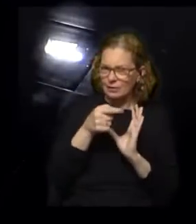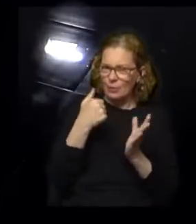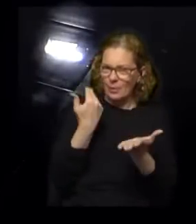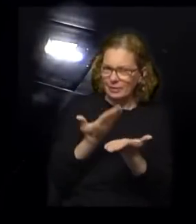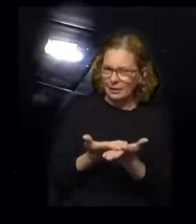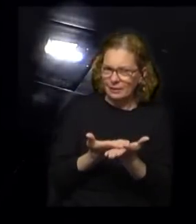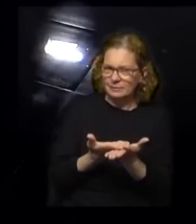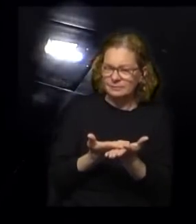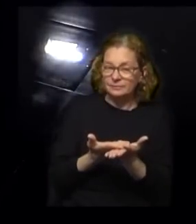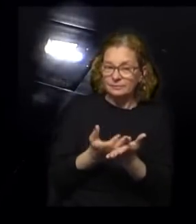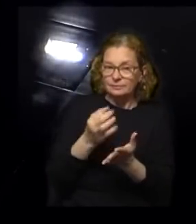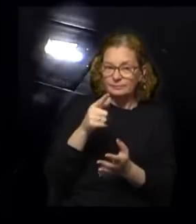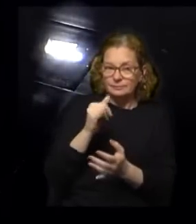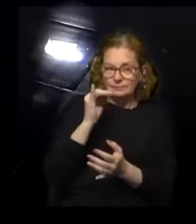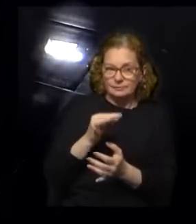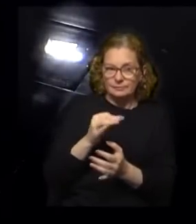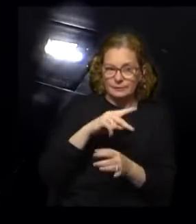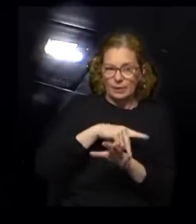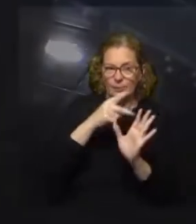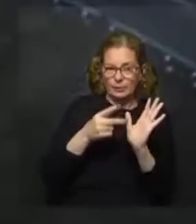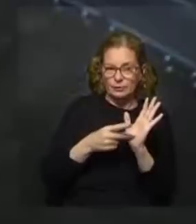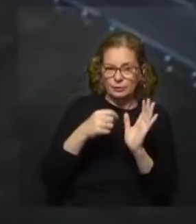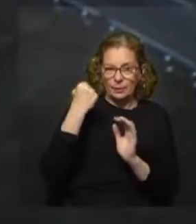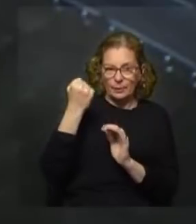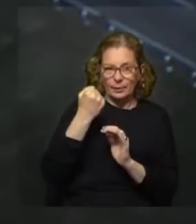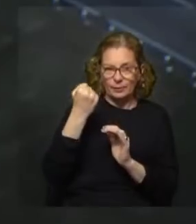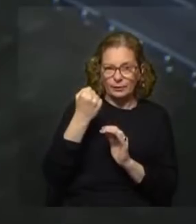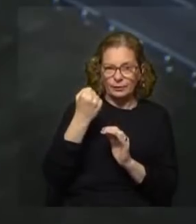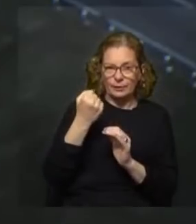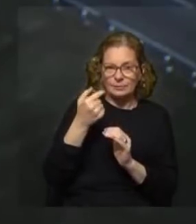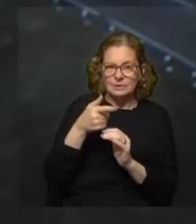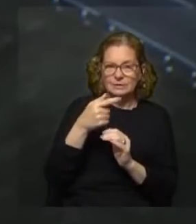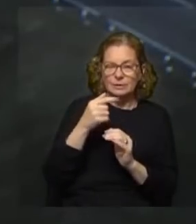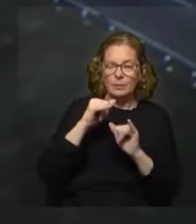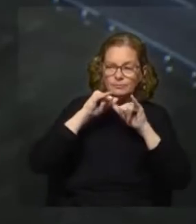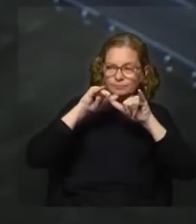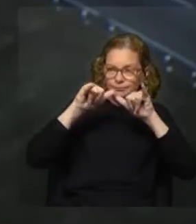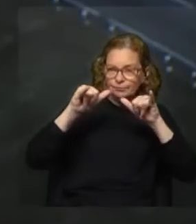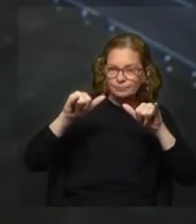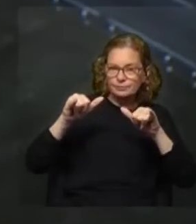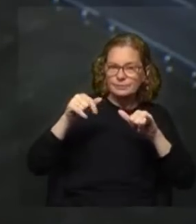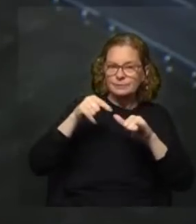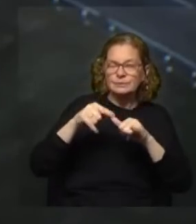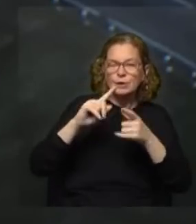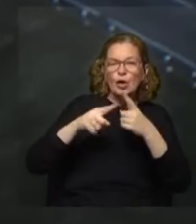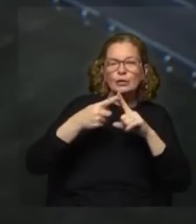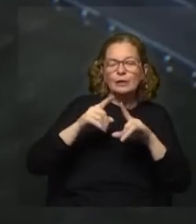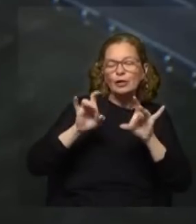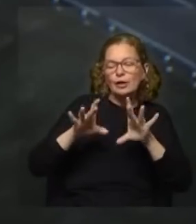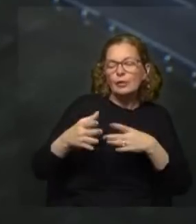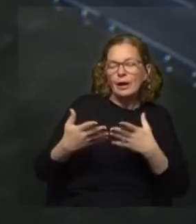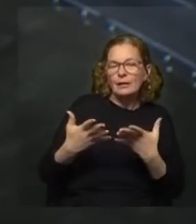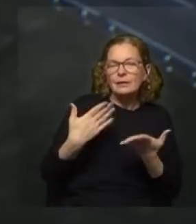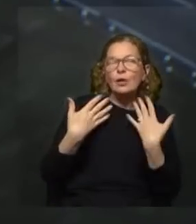plantea Sí bueno justamente estos proyectos valorizan lo ambiental No de hecho lo promocionan Esto del contacto con la naturaleza